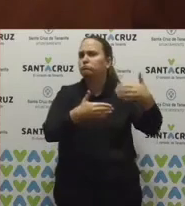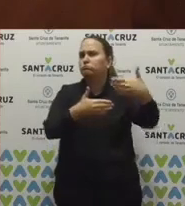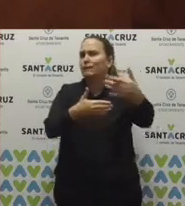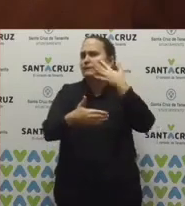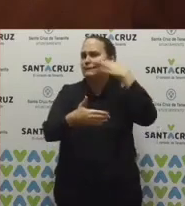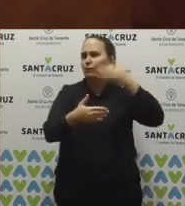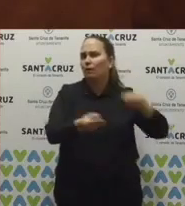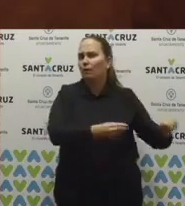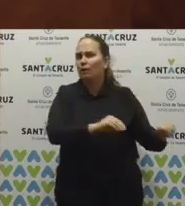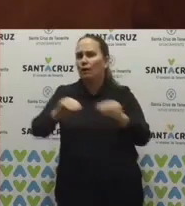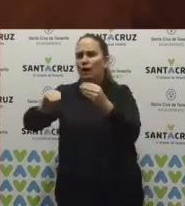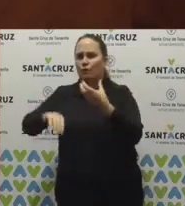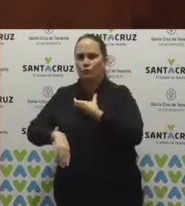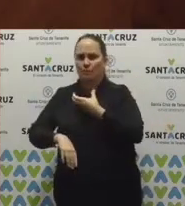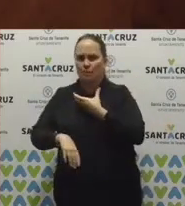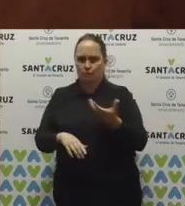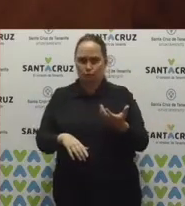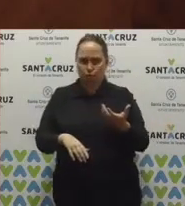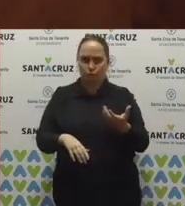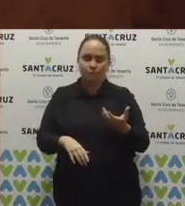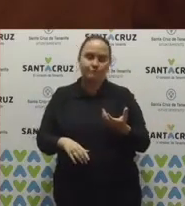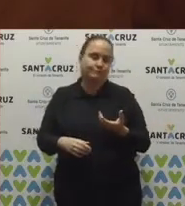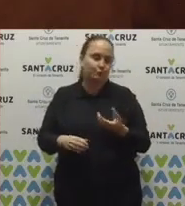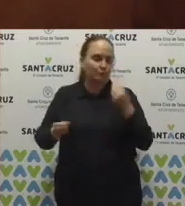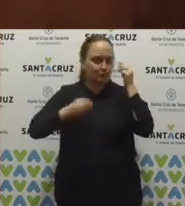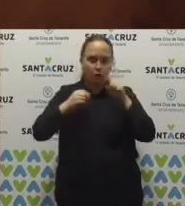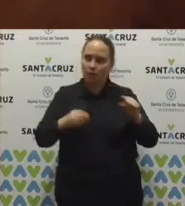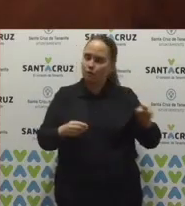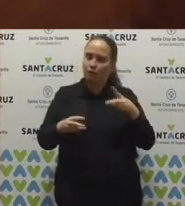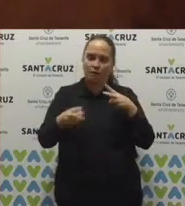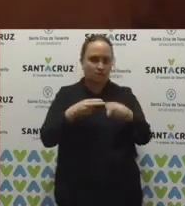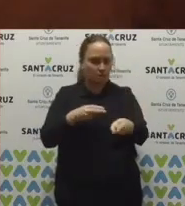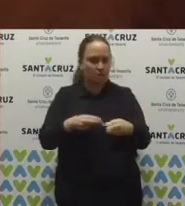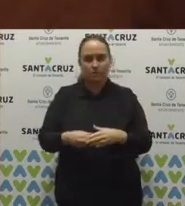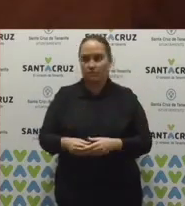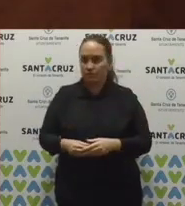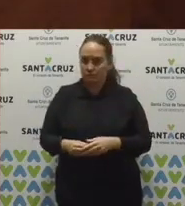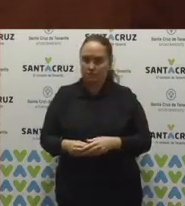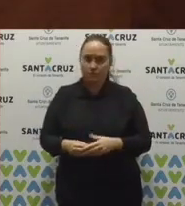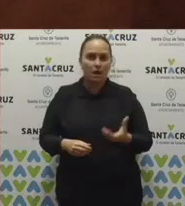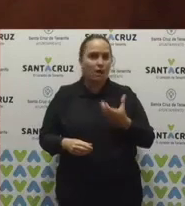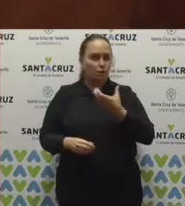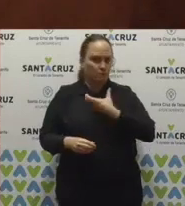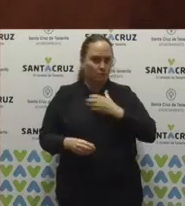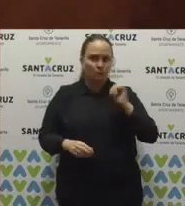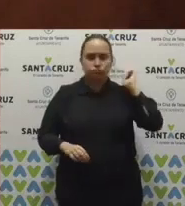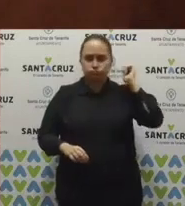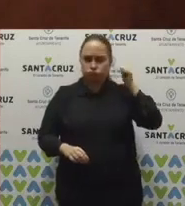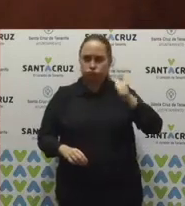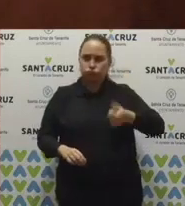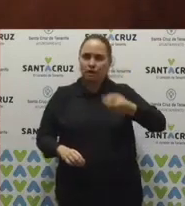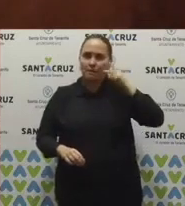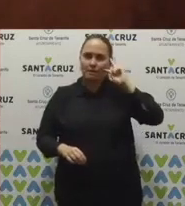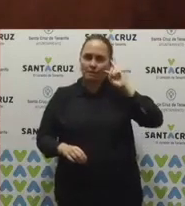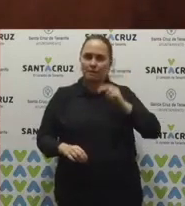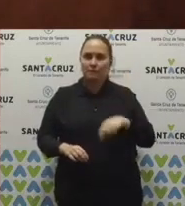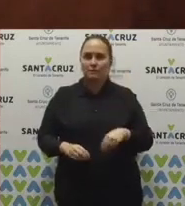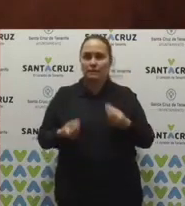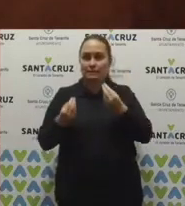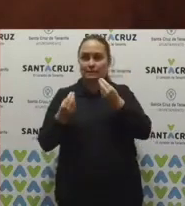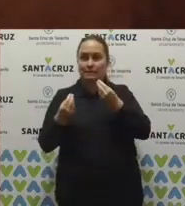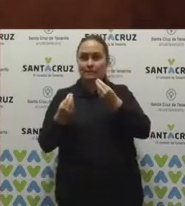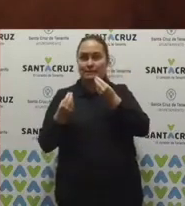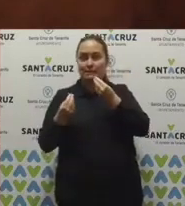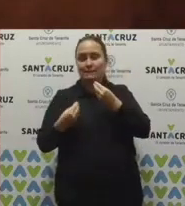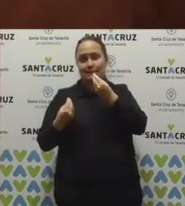para el ayuntamiento y creo que la segunda vía hay que evitarla y ya tiene este ayuntamiento experiencia en sesiones generales de trabajadores